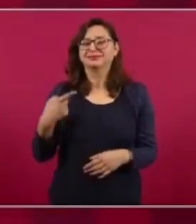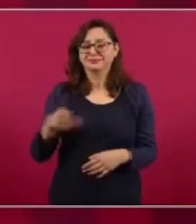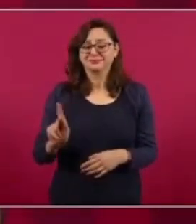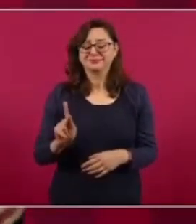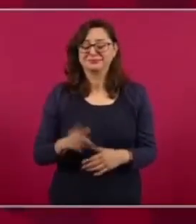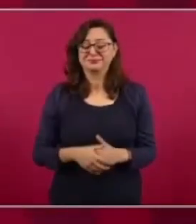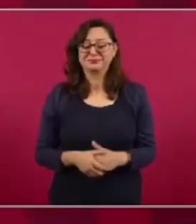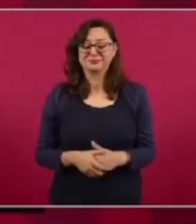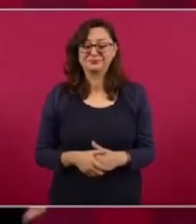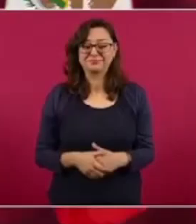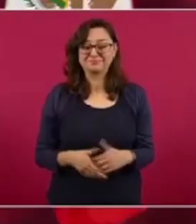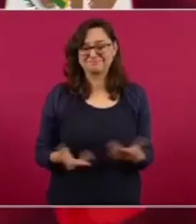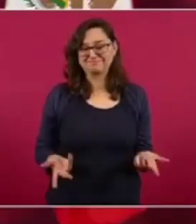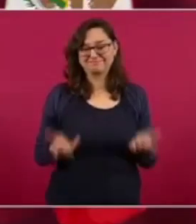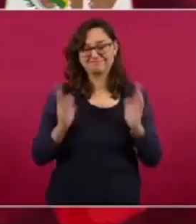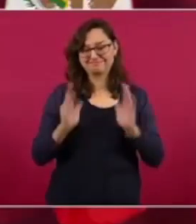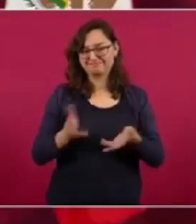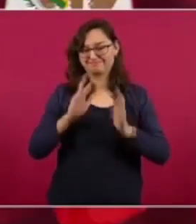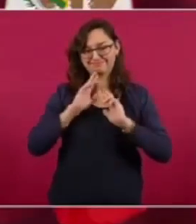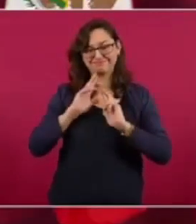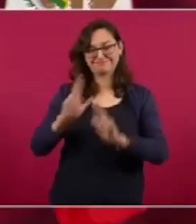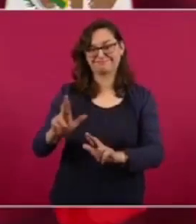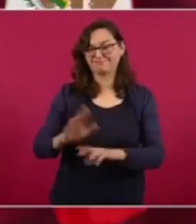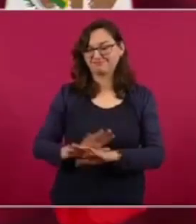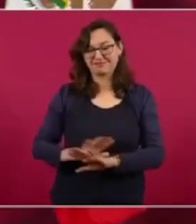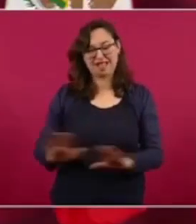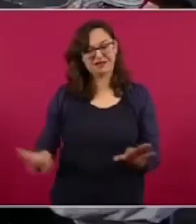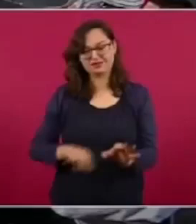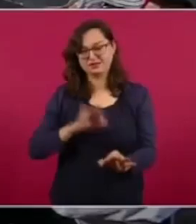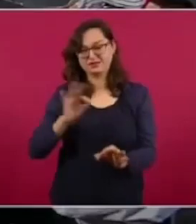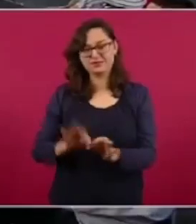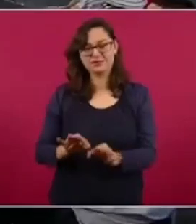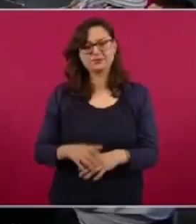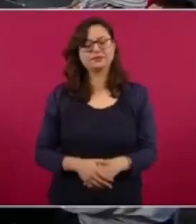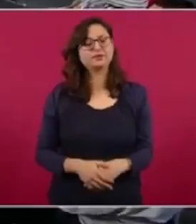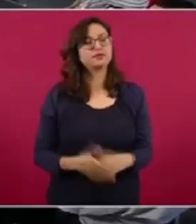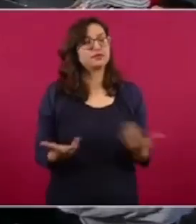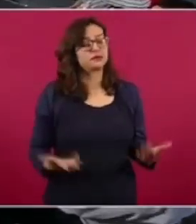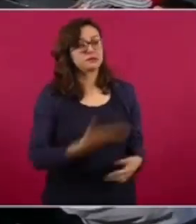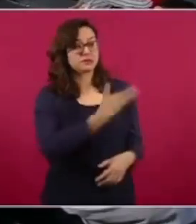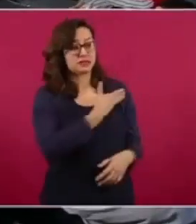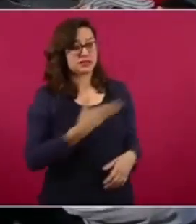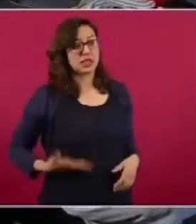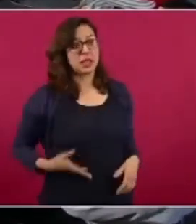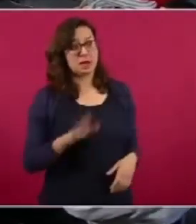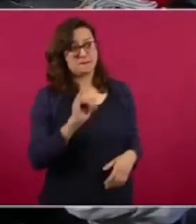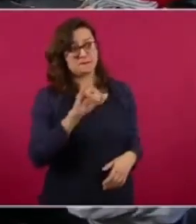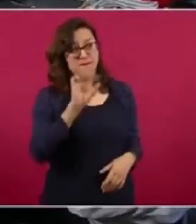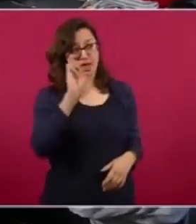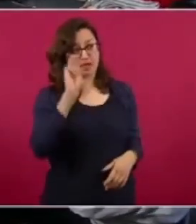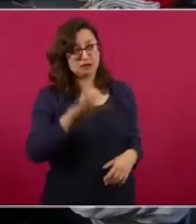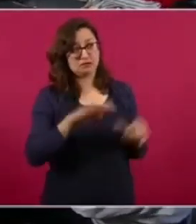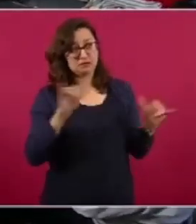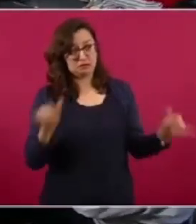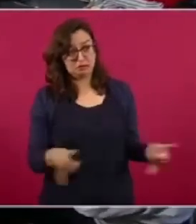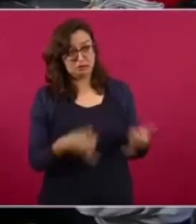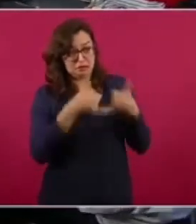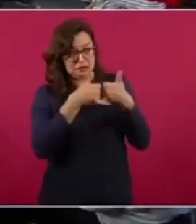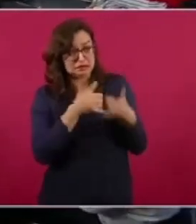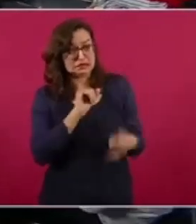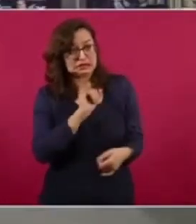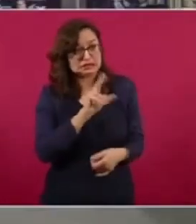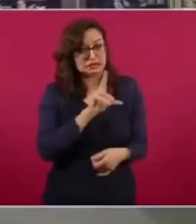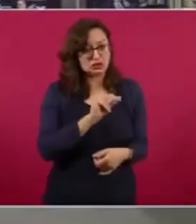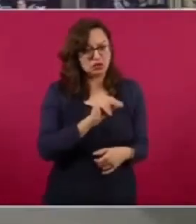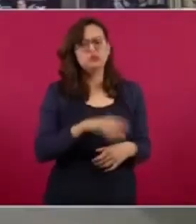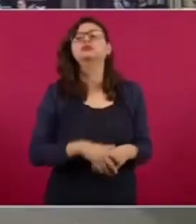ya contesté. Ya no le va a responder. No. ¿Habló con Joe Biden o no? Nada más, más allá de esto, de lo de... Hubo